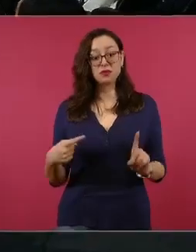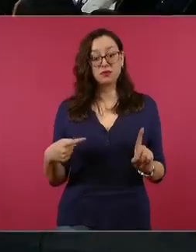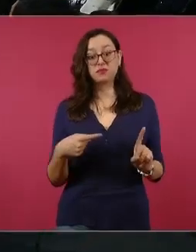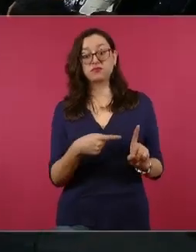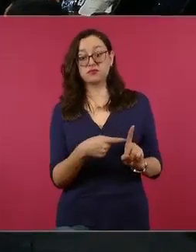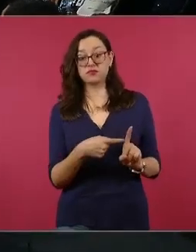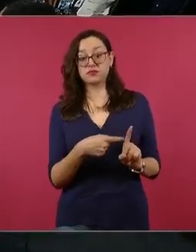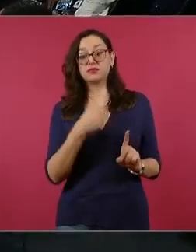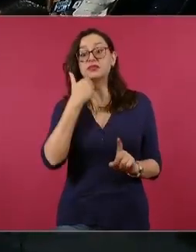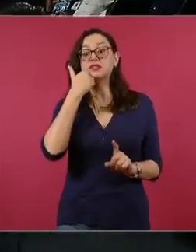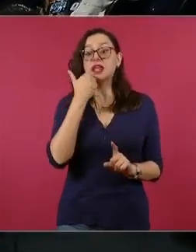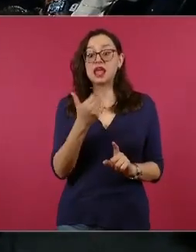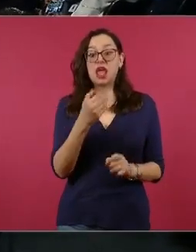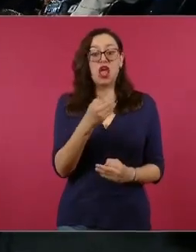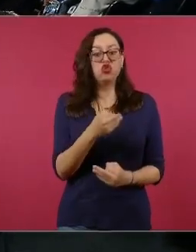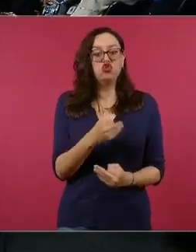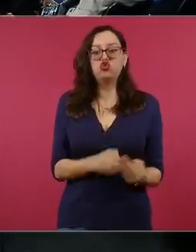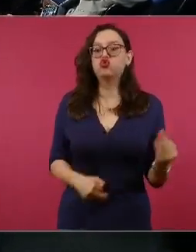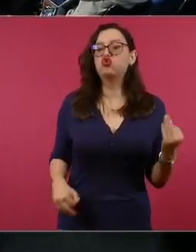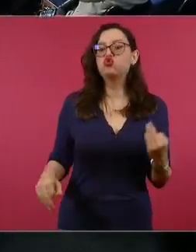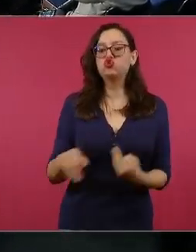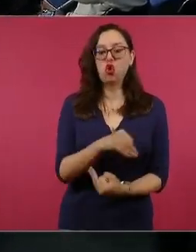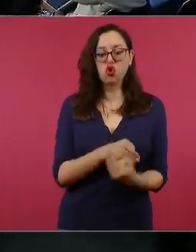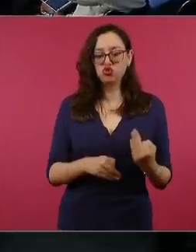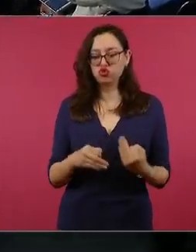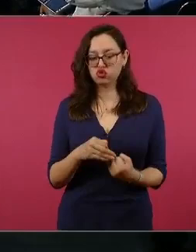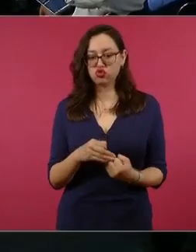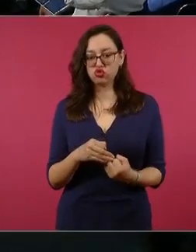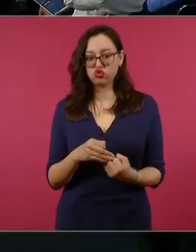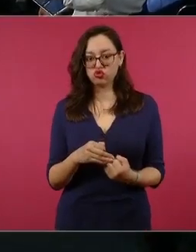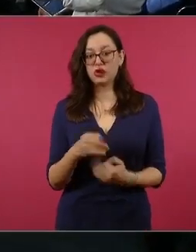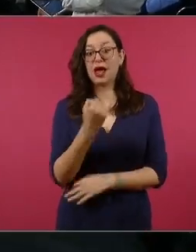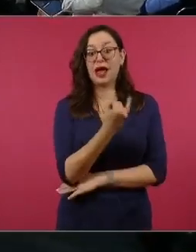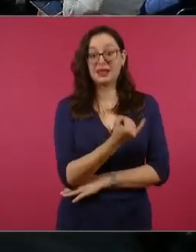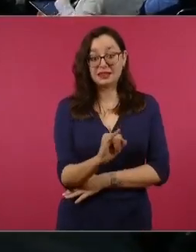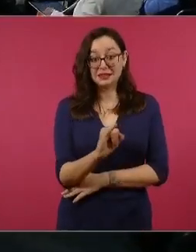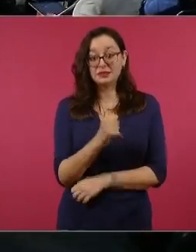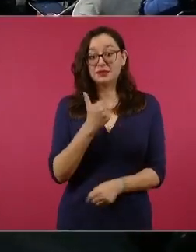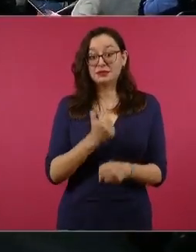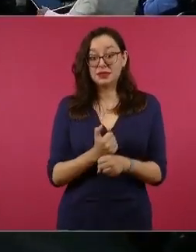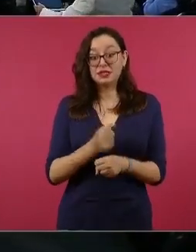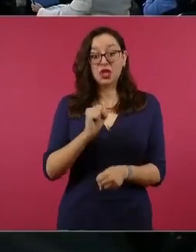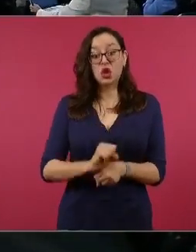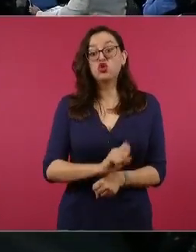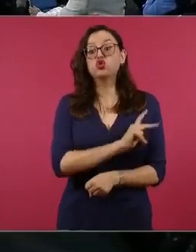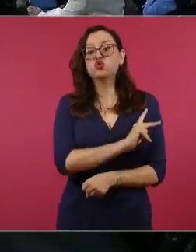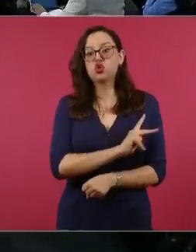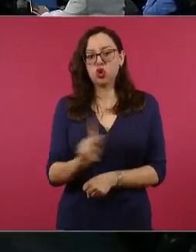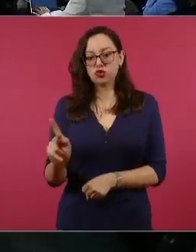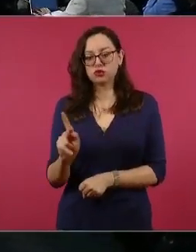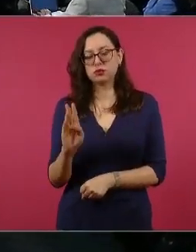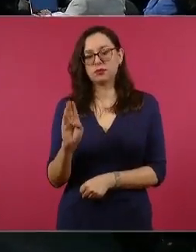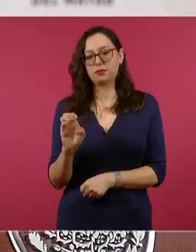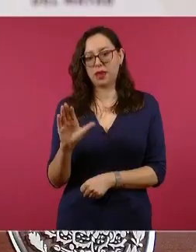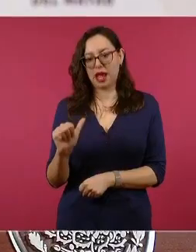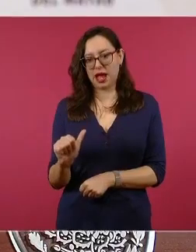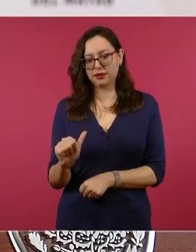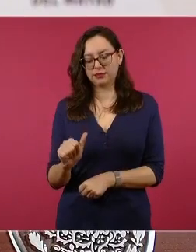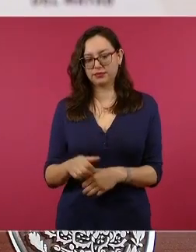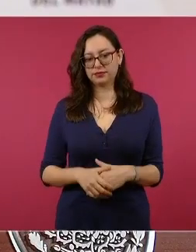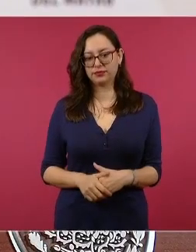escuela pública de nivel básico, que es preescolar, primaria y secundaria, tengan su beca.